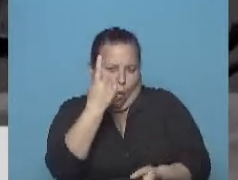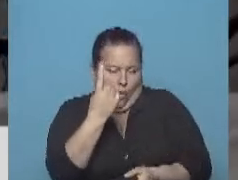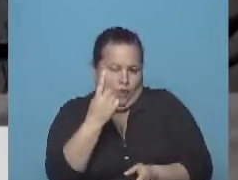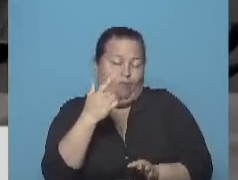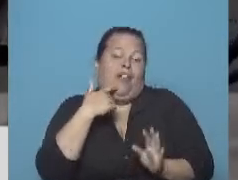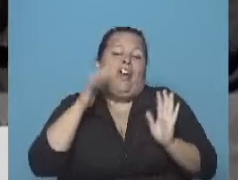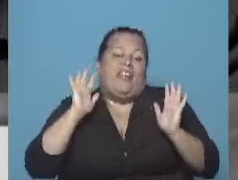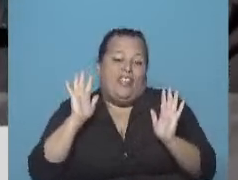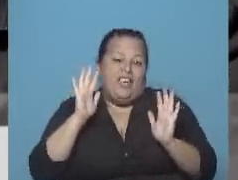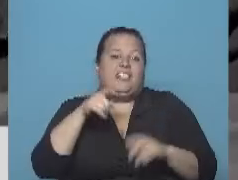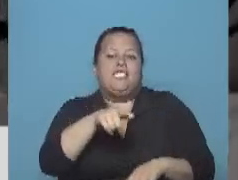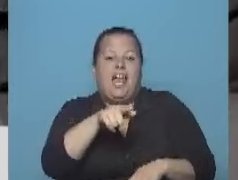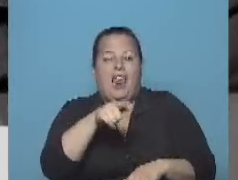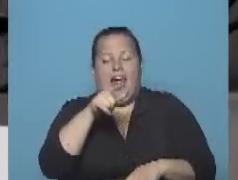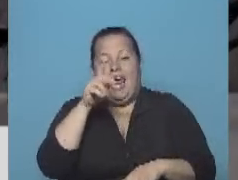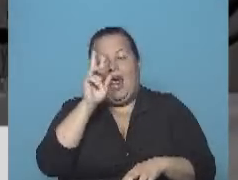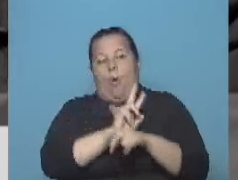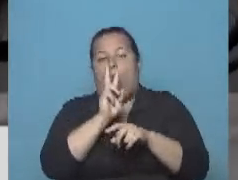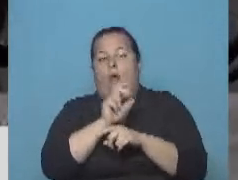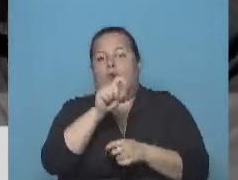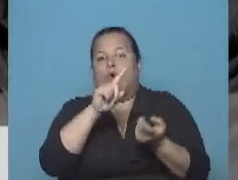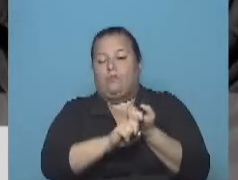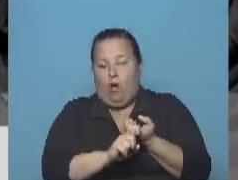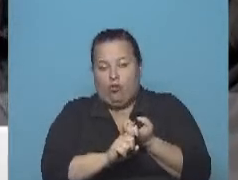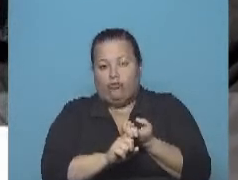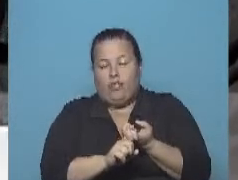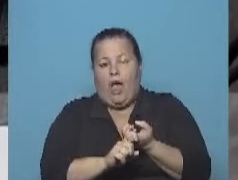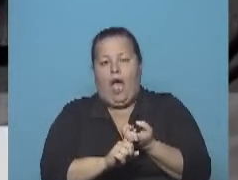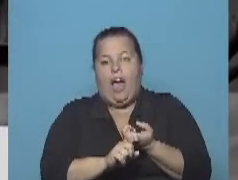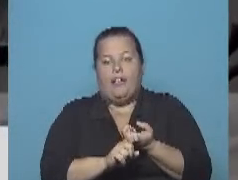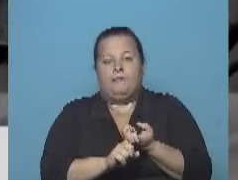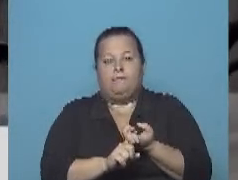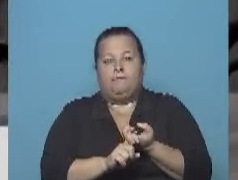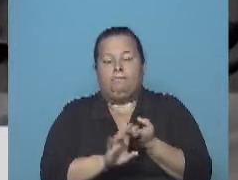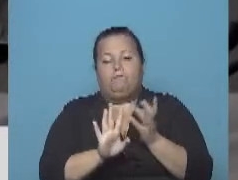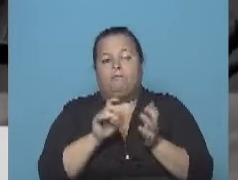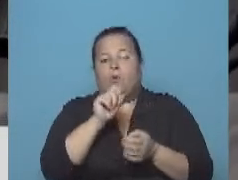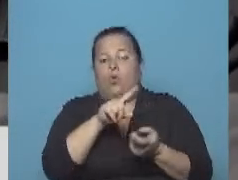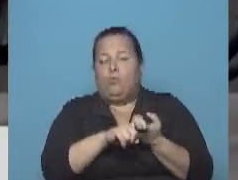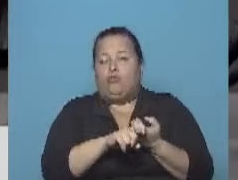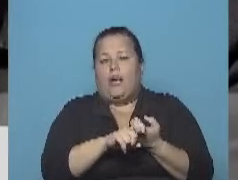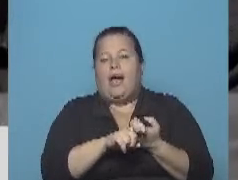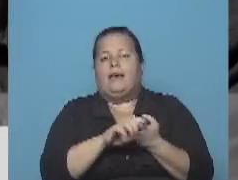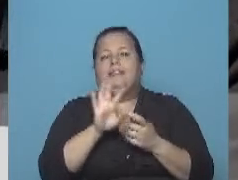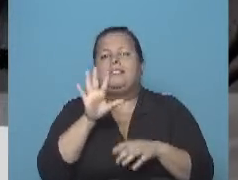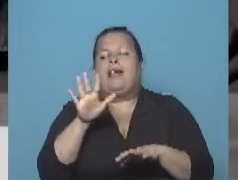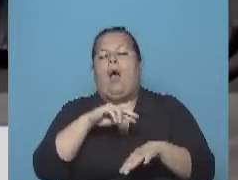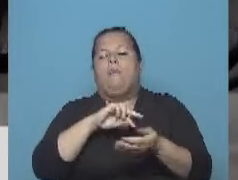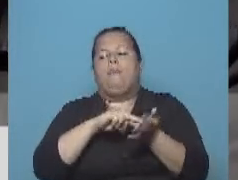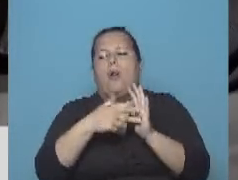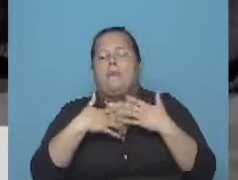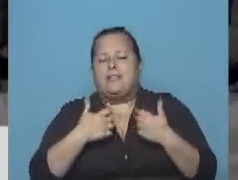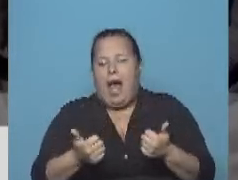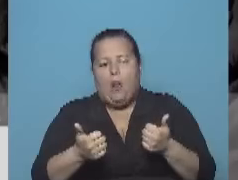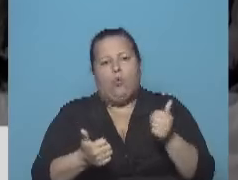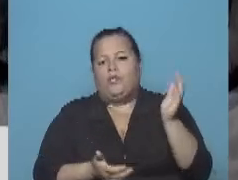alegando de que su guardadora que en este caso es su mujer Eh Eh no estaba con problemas de salud y